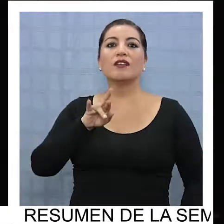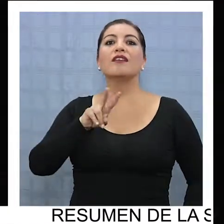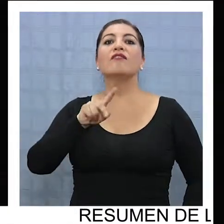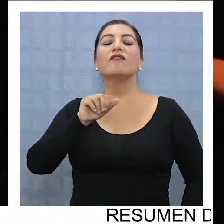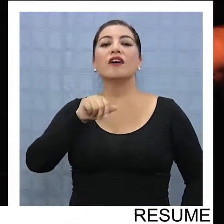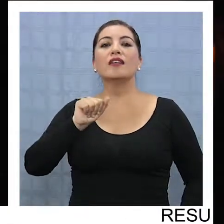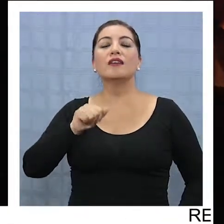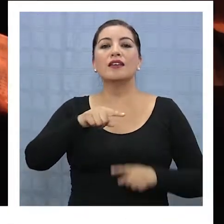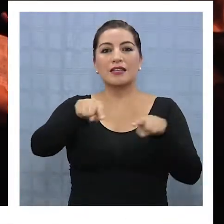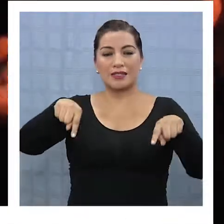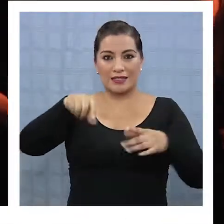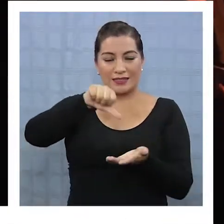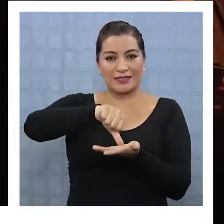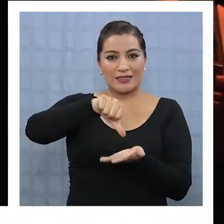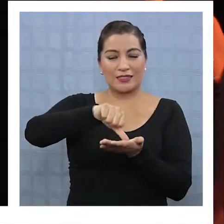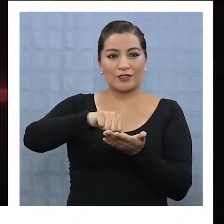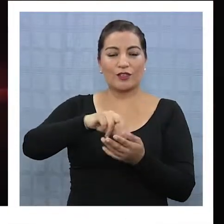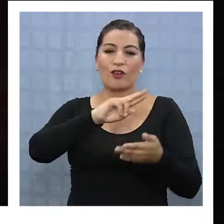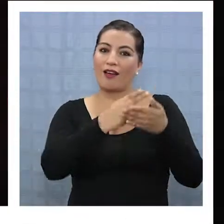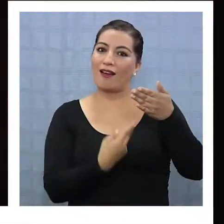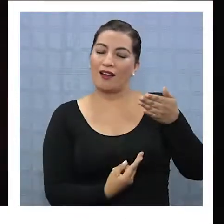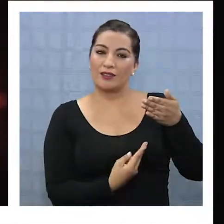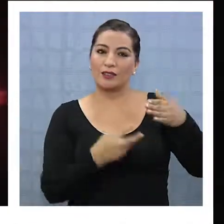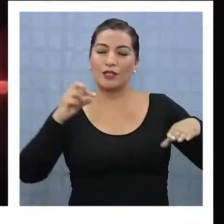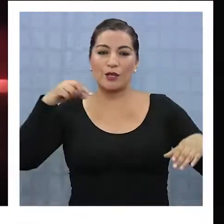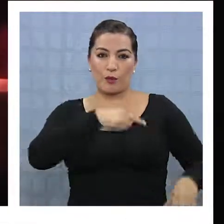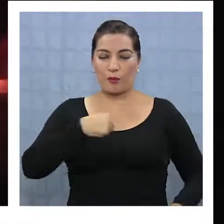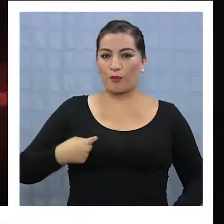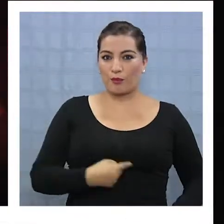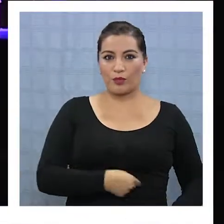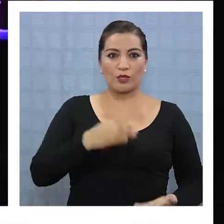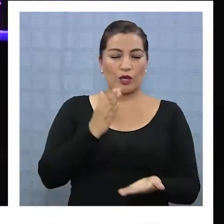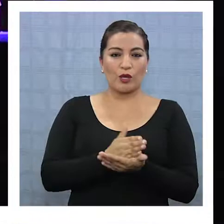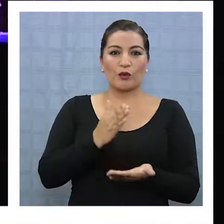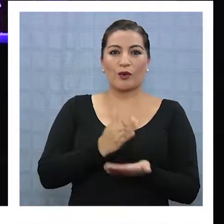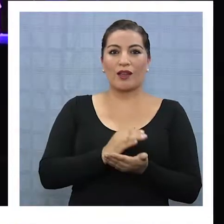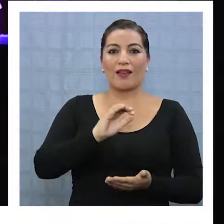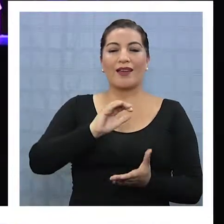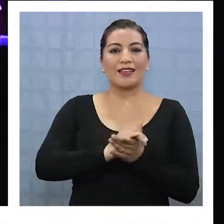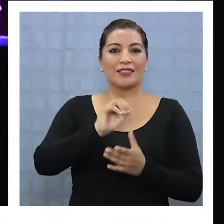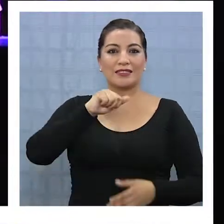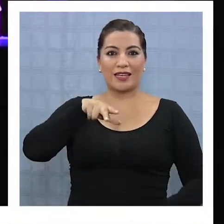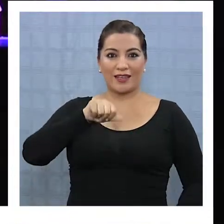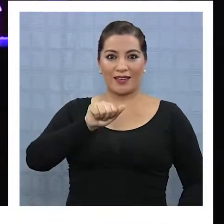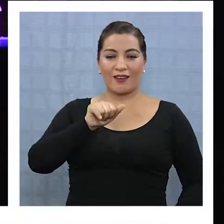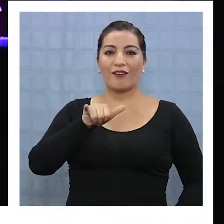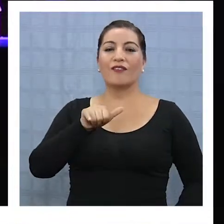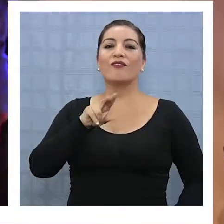Artes de Pozo Almonte, Salón O'Higgins de Pica y Escuela de Yanaballita.